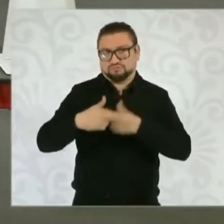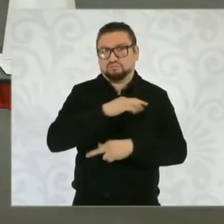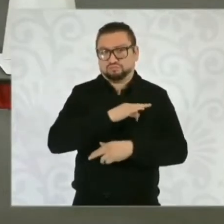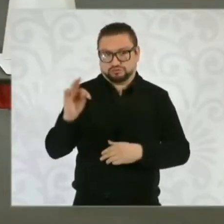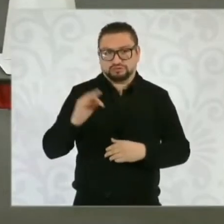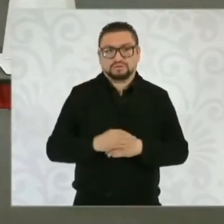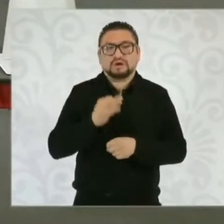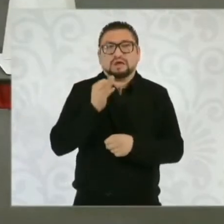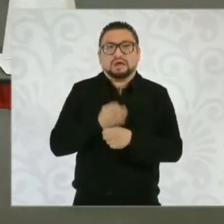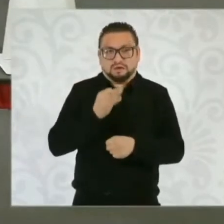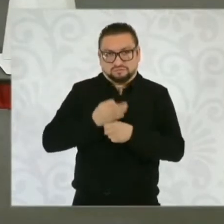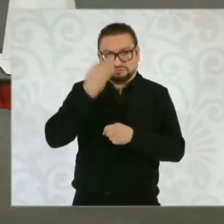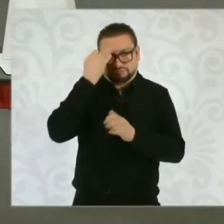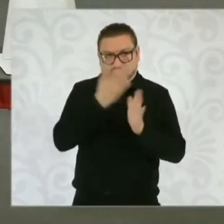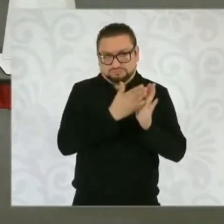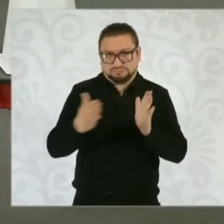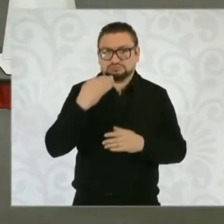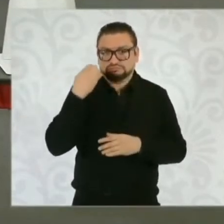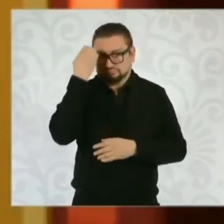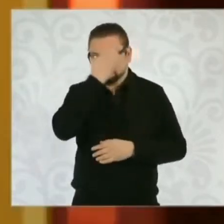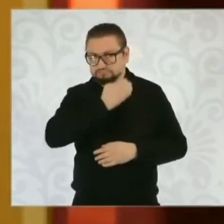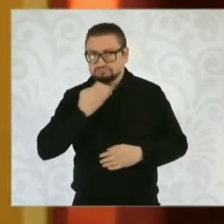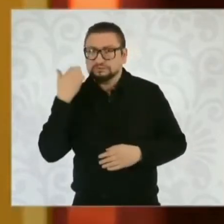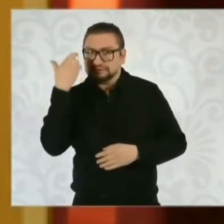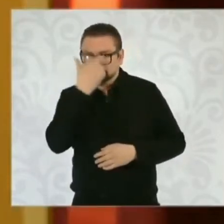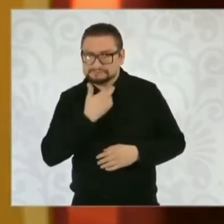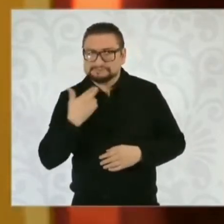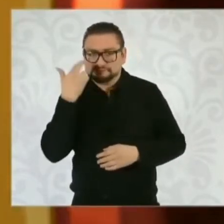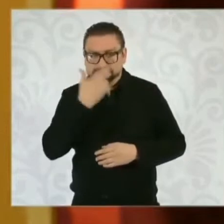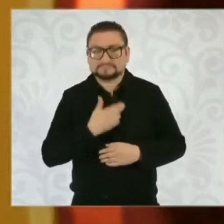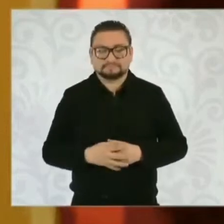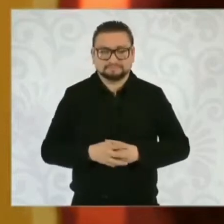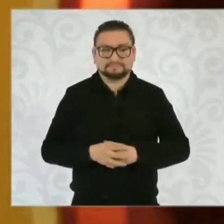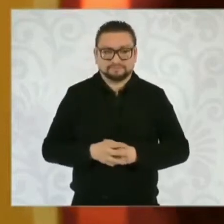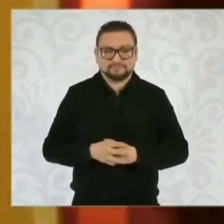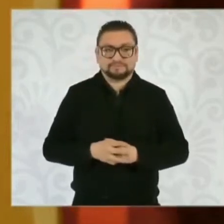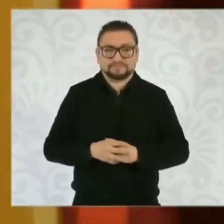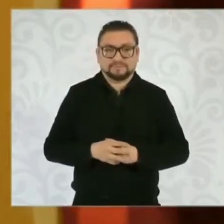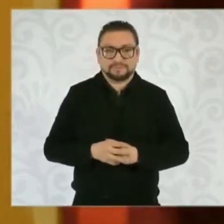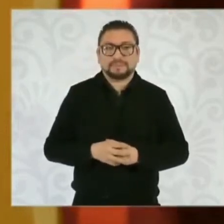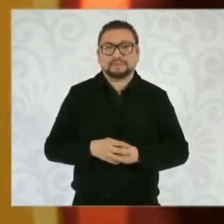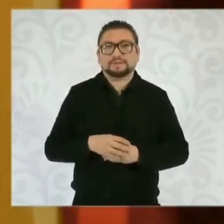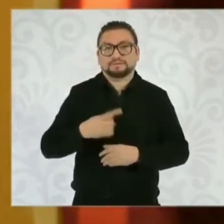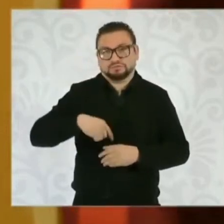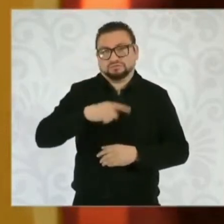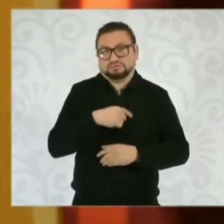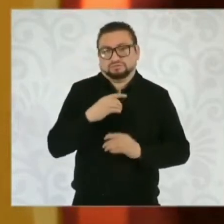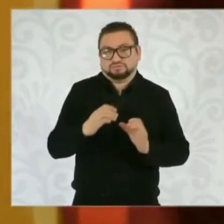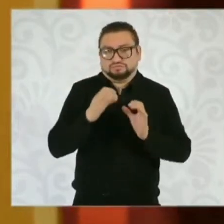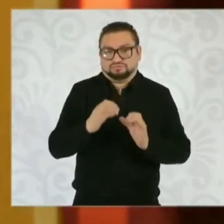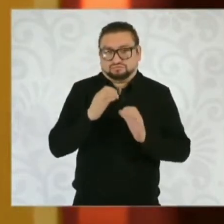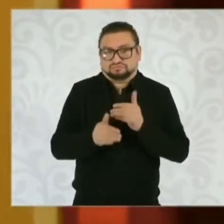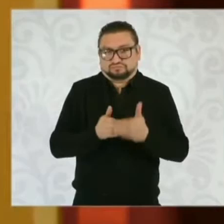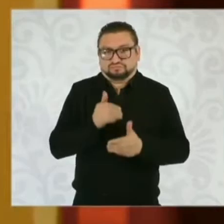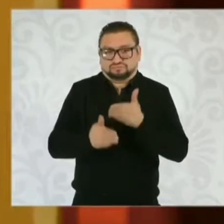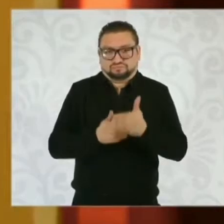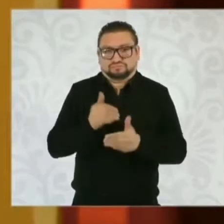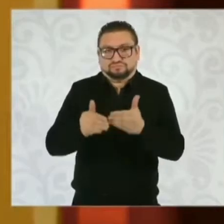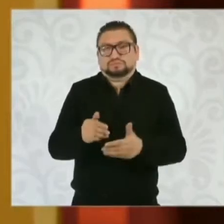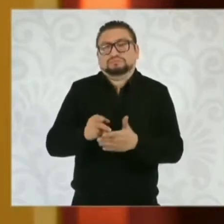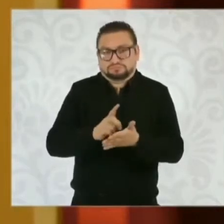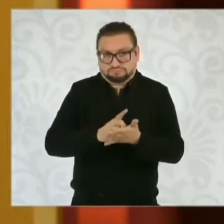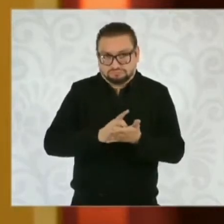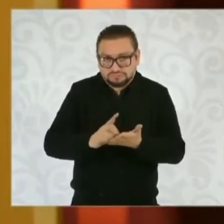De hecho, estamos ahorita en el proceso de revisión y se está cuidando el debido proceso, el derecho